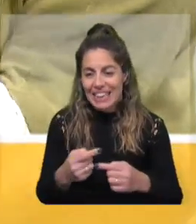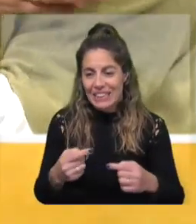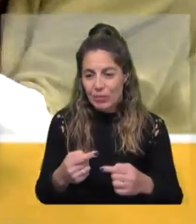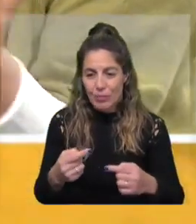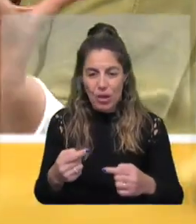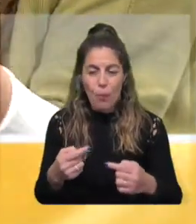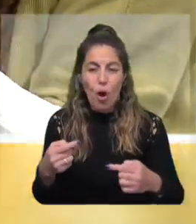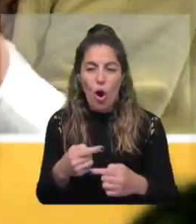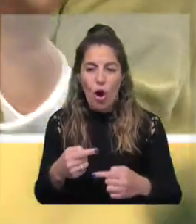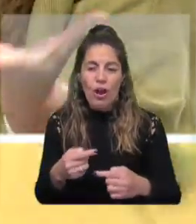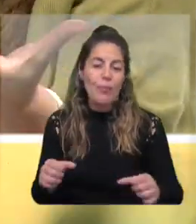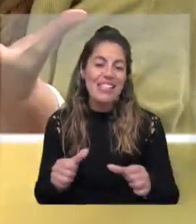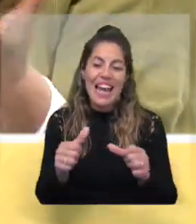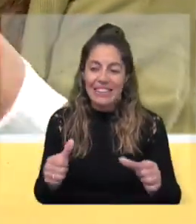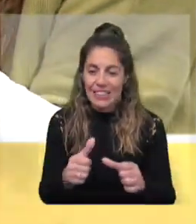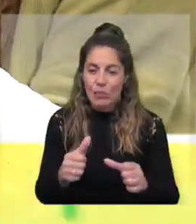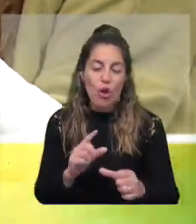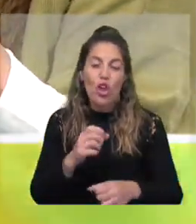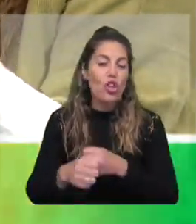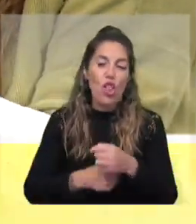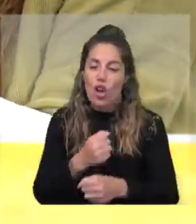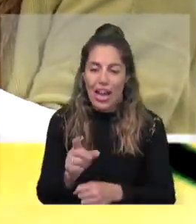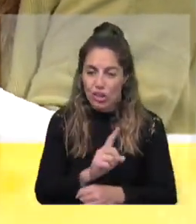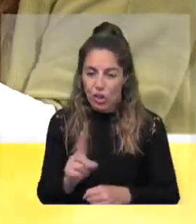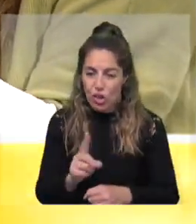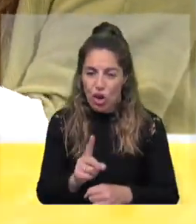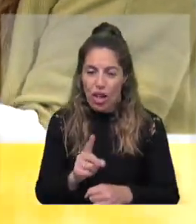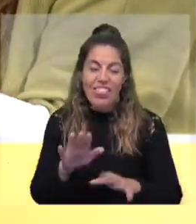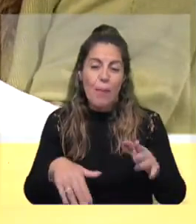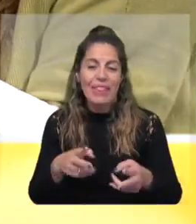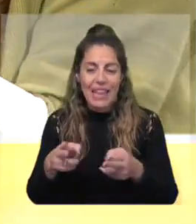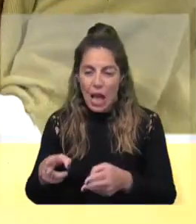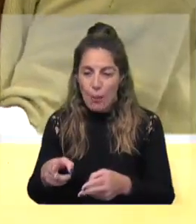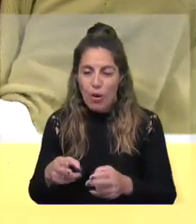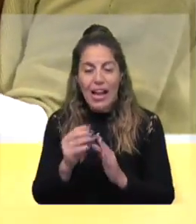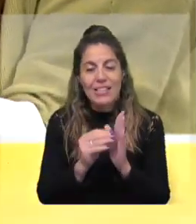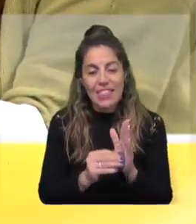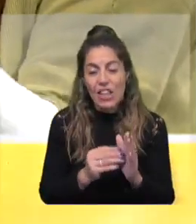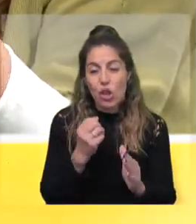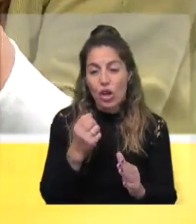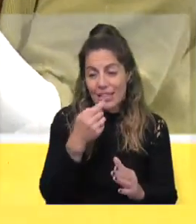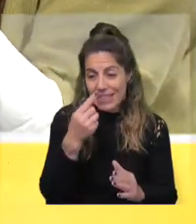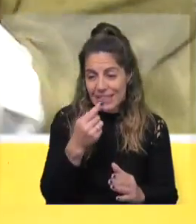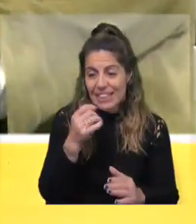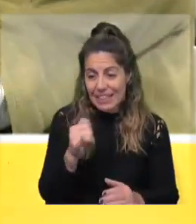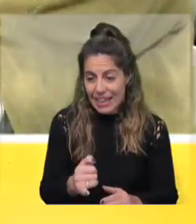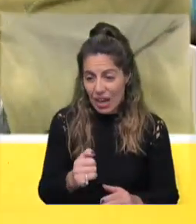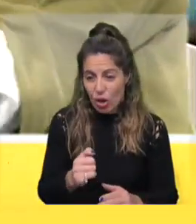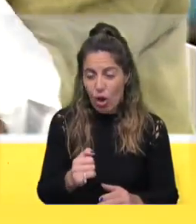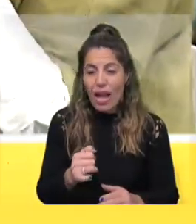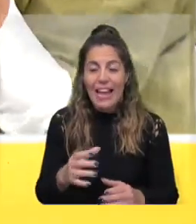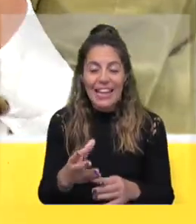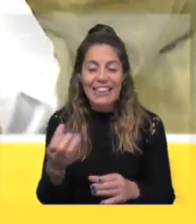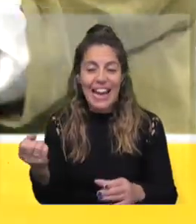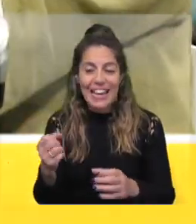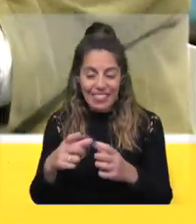testando. No va a estar activo quizá todo el año. Entonces también esos datos nosotros los tenemos que tener para poder darlos después. Bueno, hay que extraer de hoja y